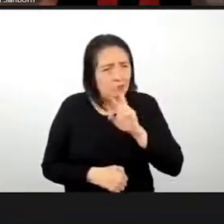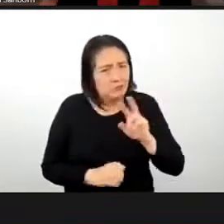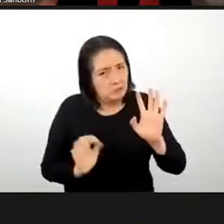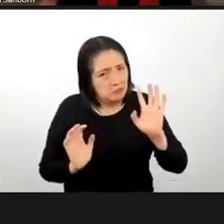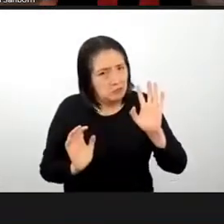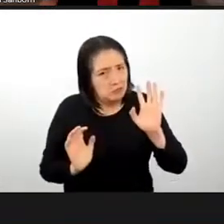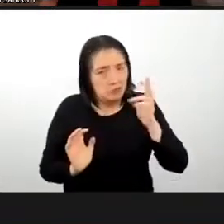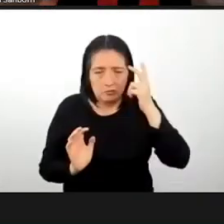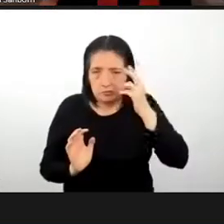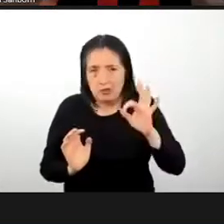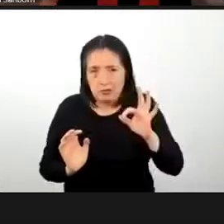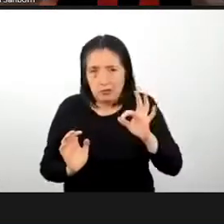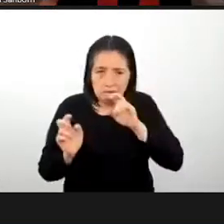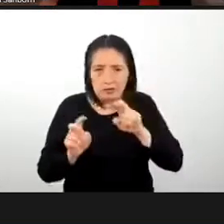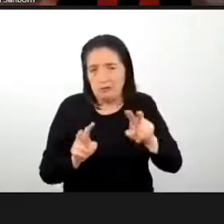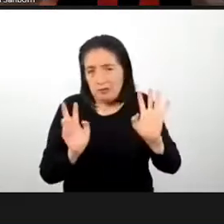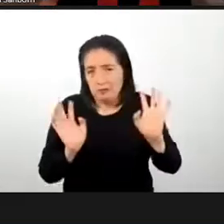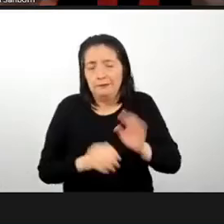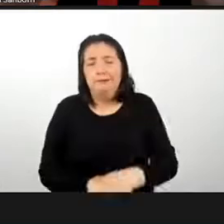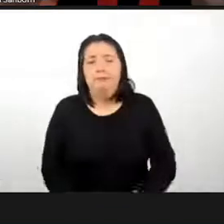creo.